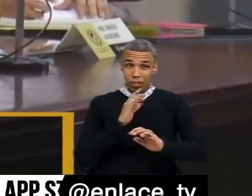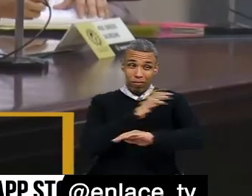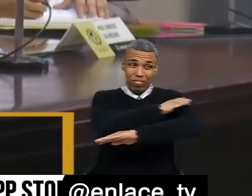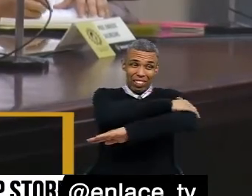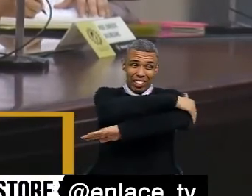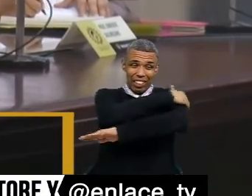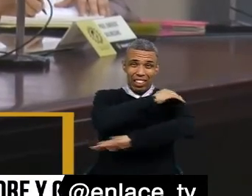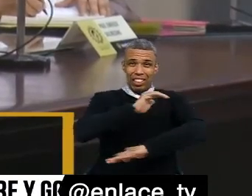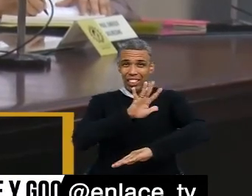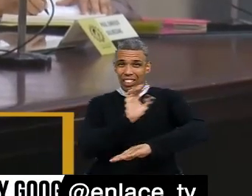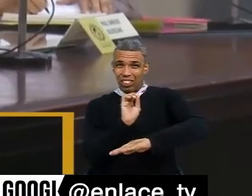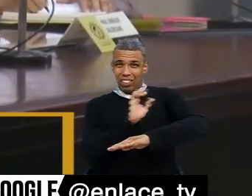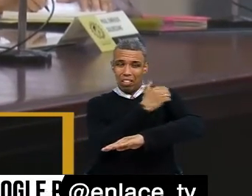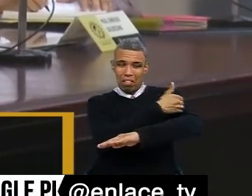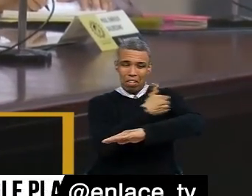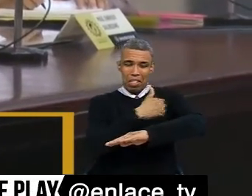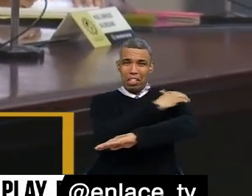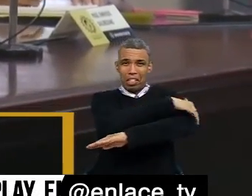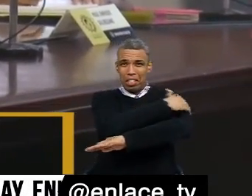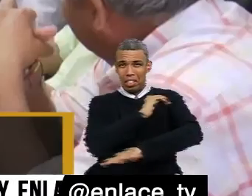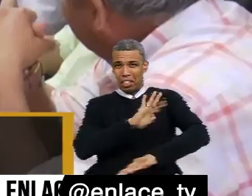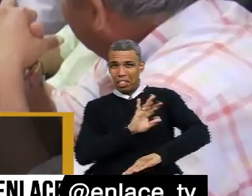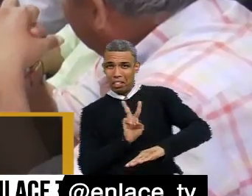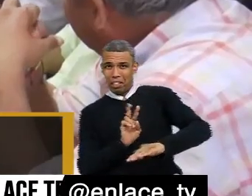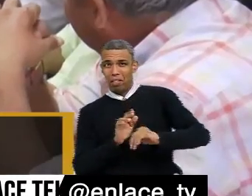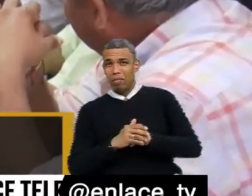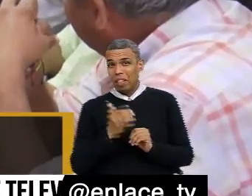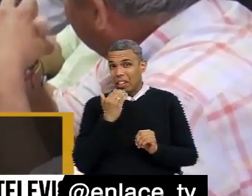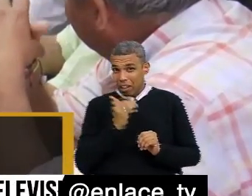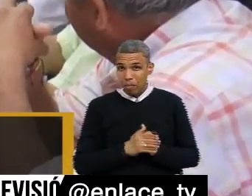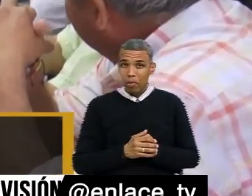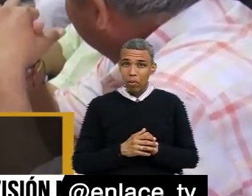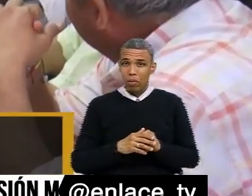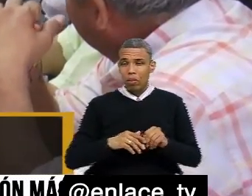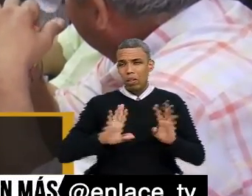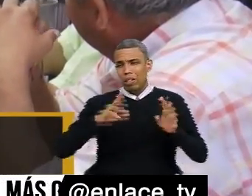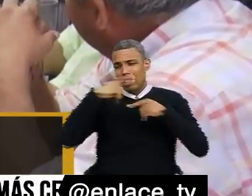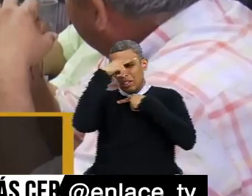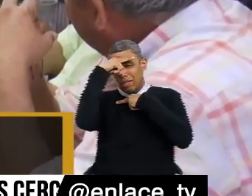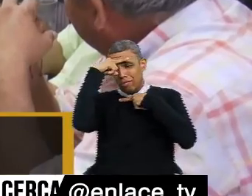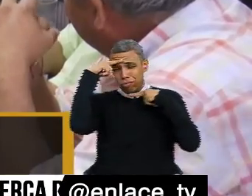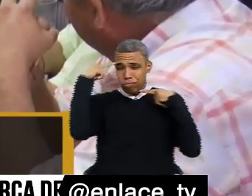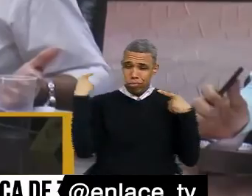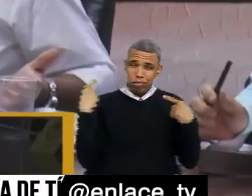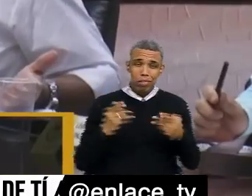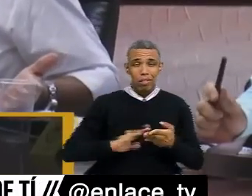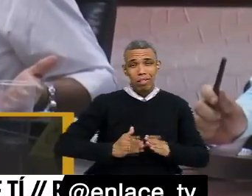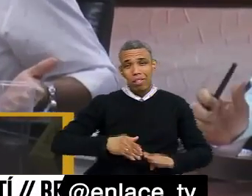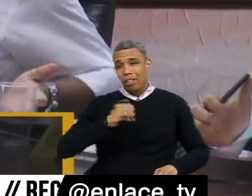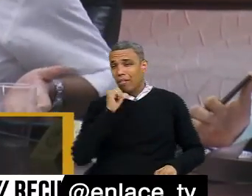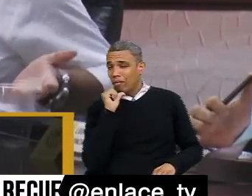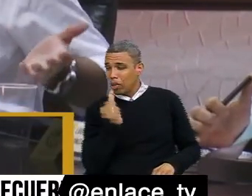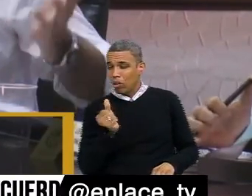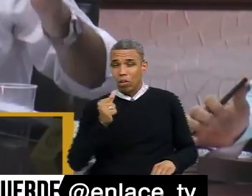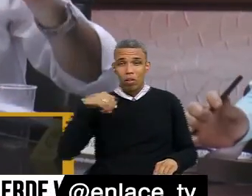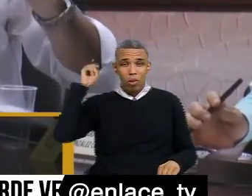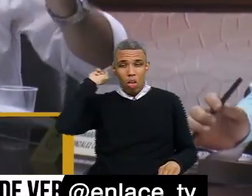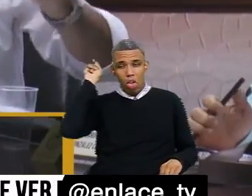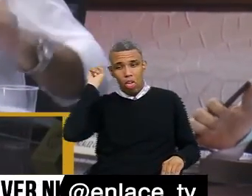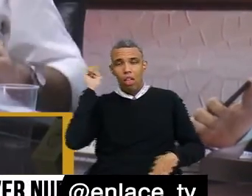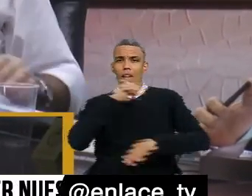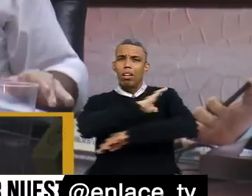tienen carros en sus casas, se presenta alguna emergencia, no pueden salir porque hay muchos obstáculos, borrachos en las vías. Una